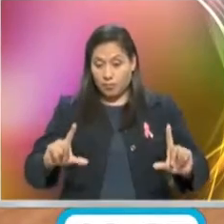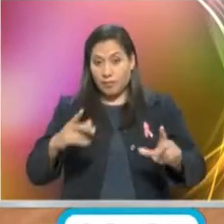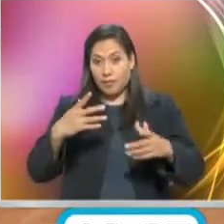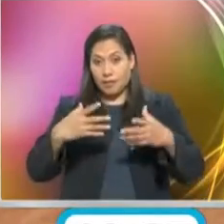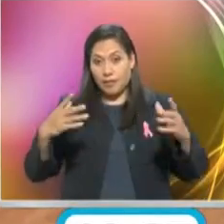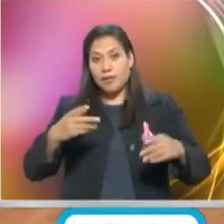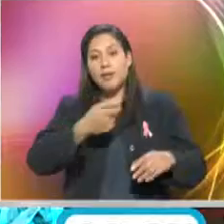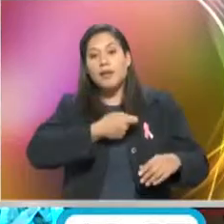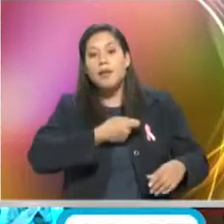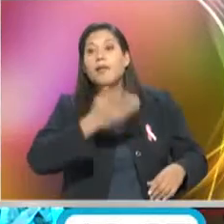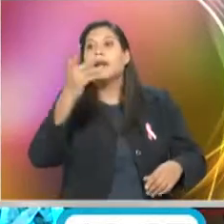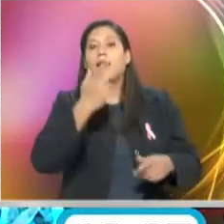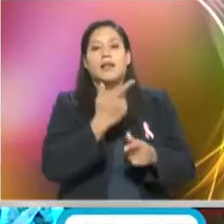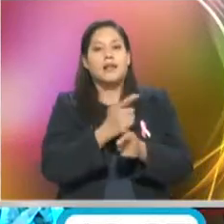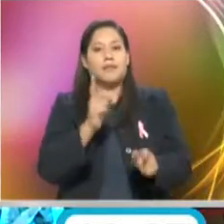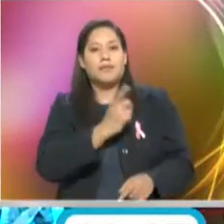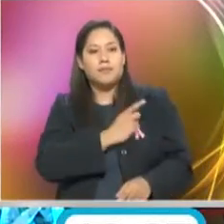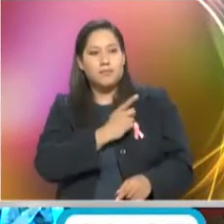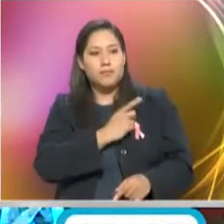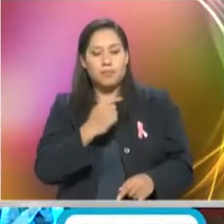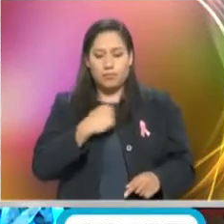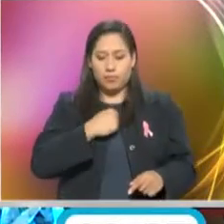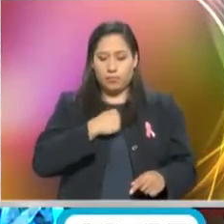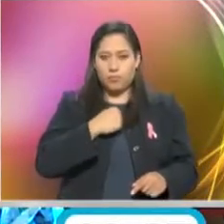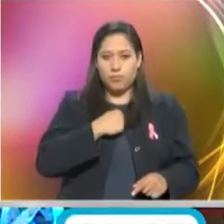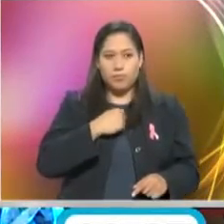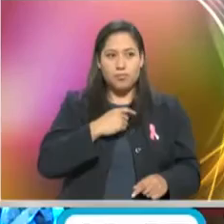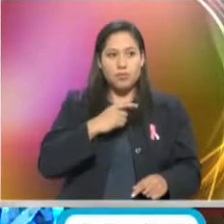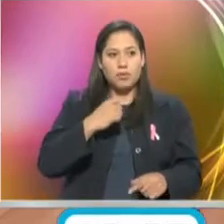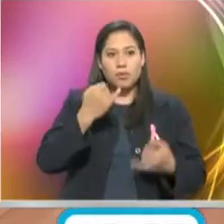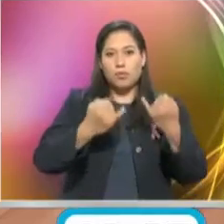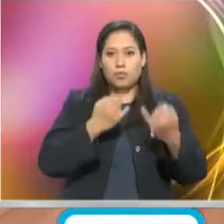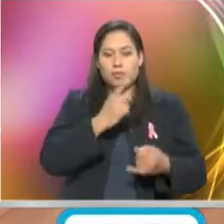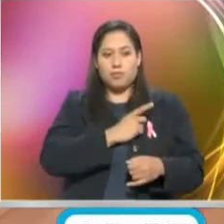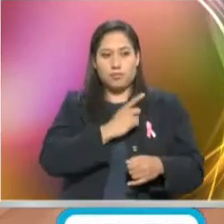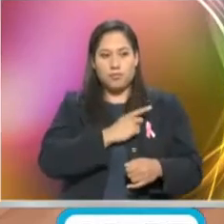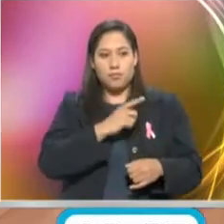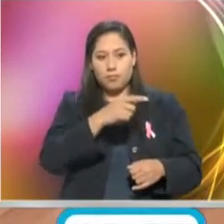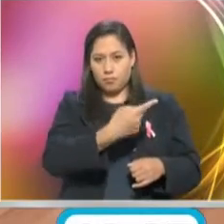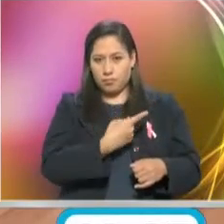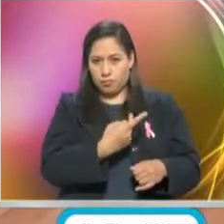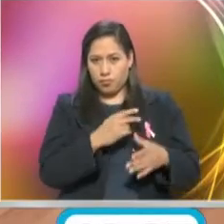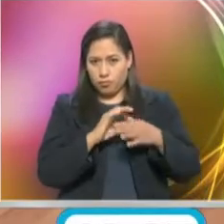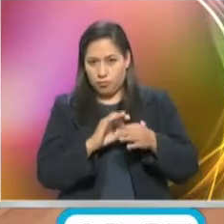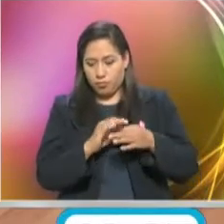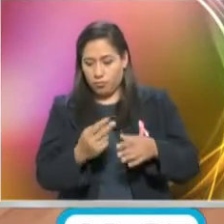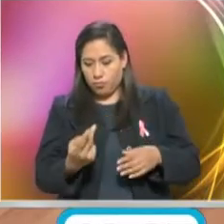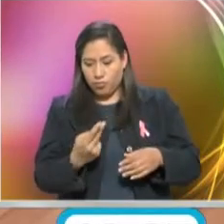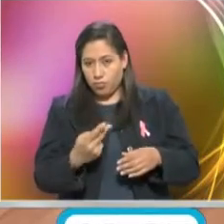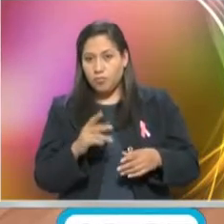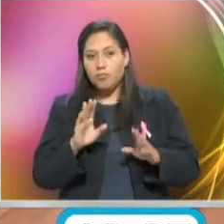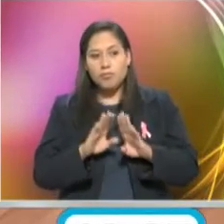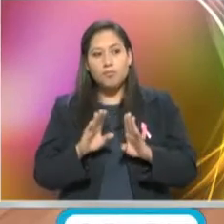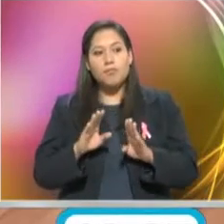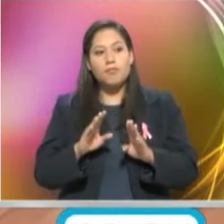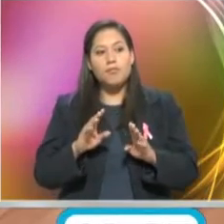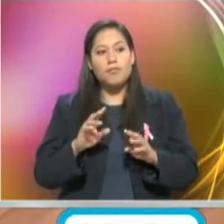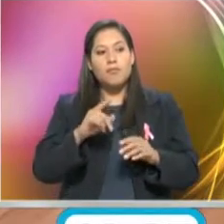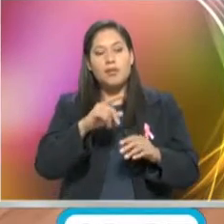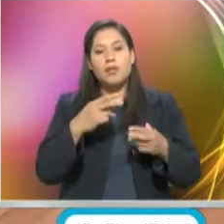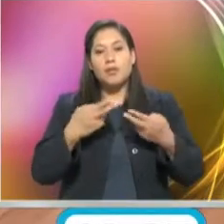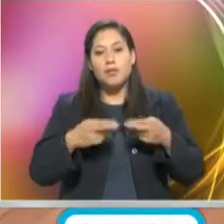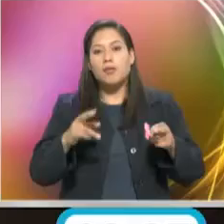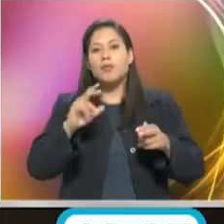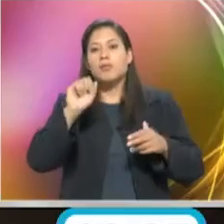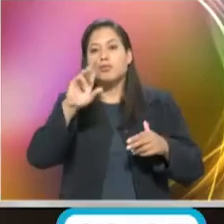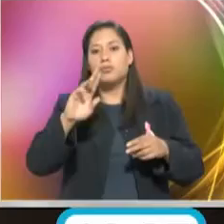de freestyle, estilo libre, que es el que ya me convierte en un jugador, bueno, a ella y a mí, en un jugador rankeado o subcampeón